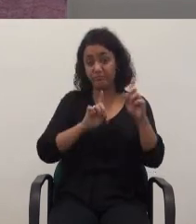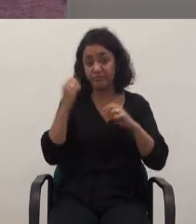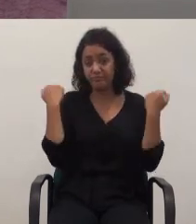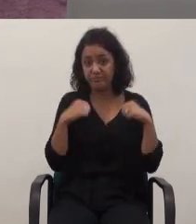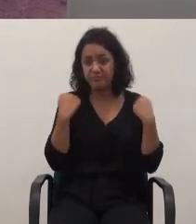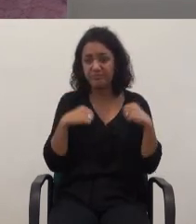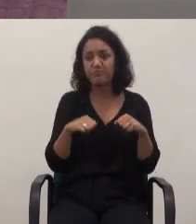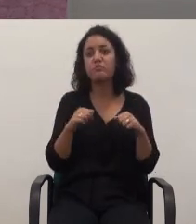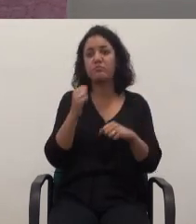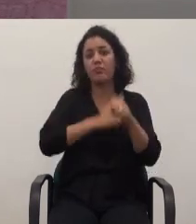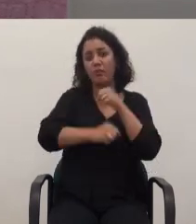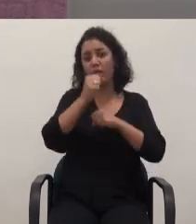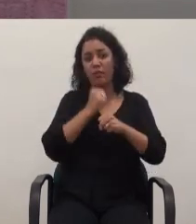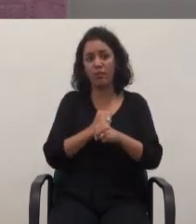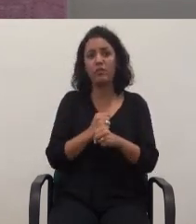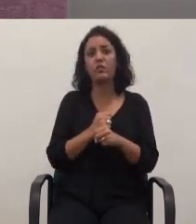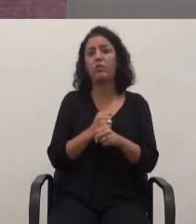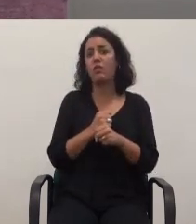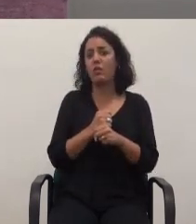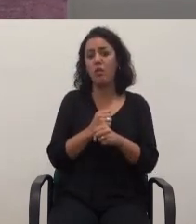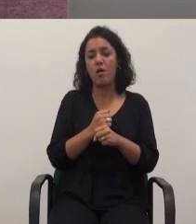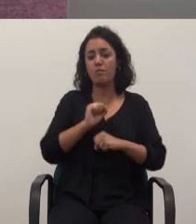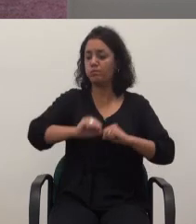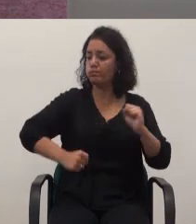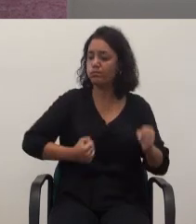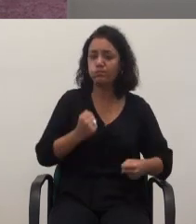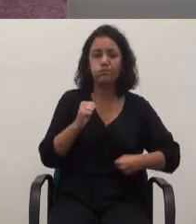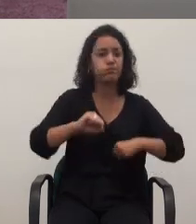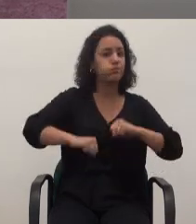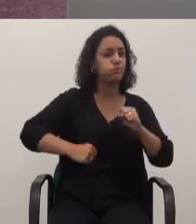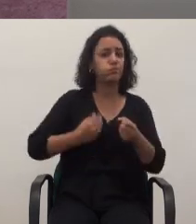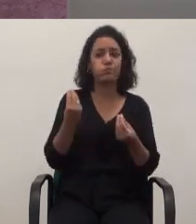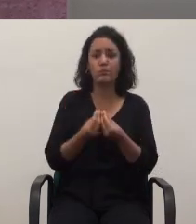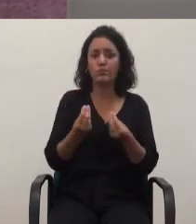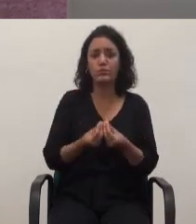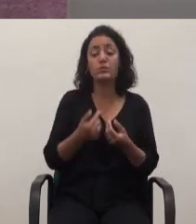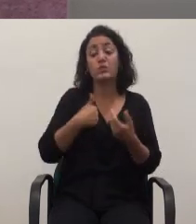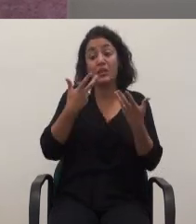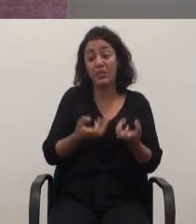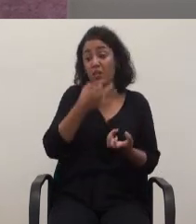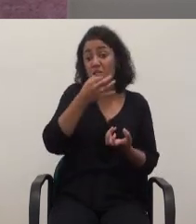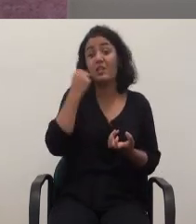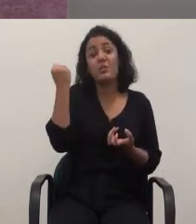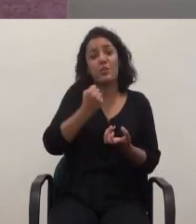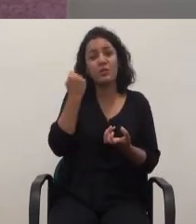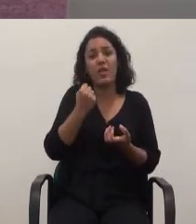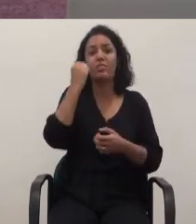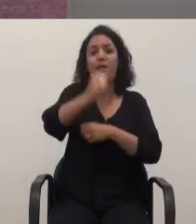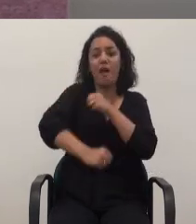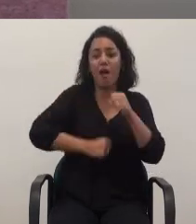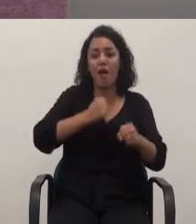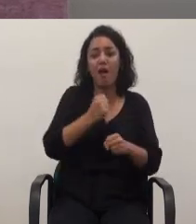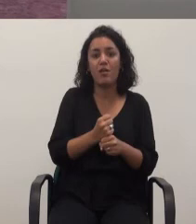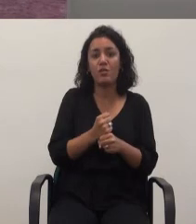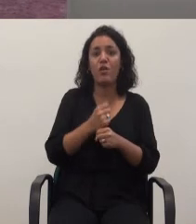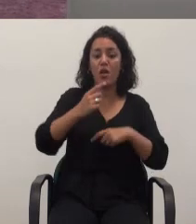de muchísimo movimiento, creo que hay una cosa que es muy importante resaltar: han sido años en los que la